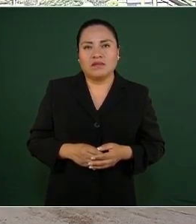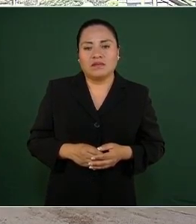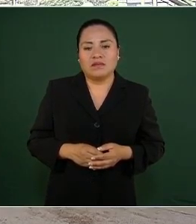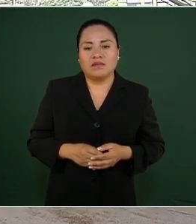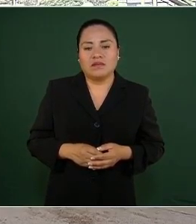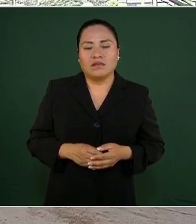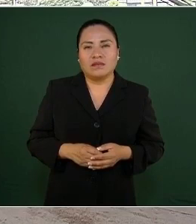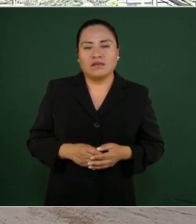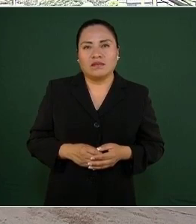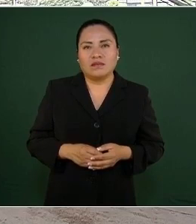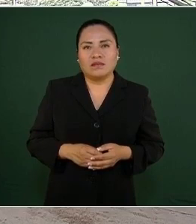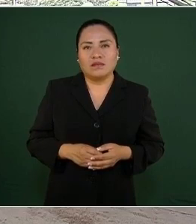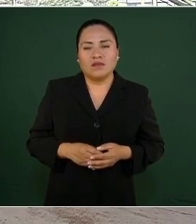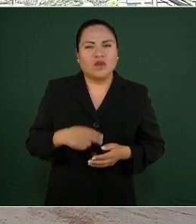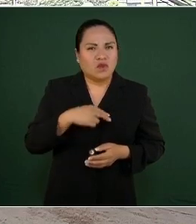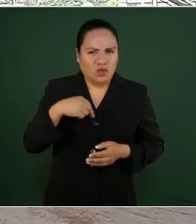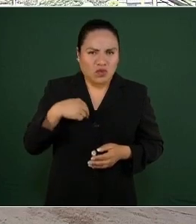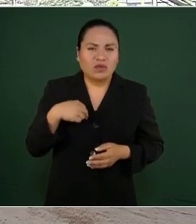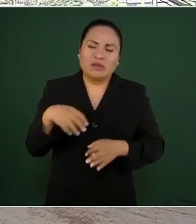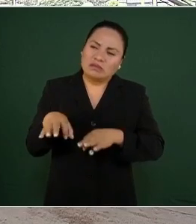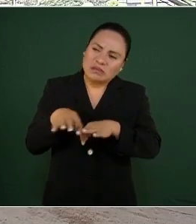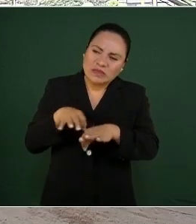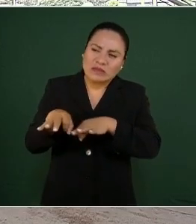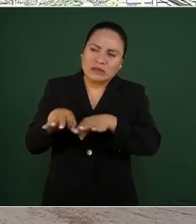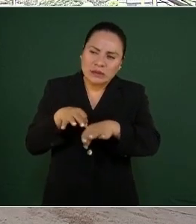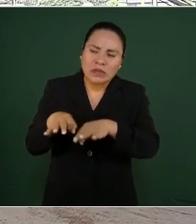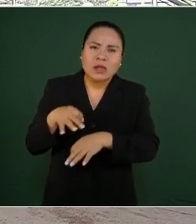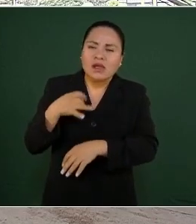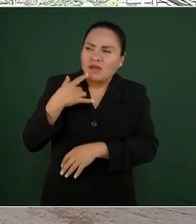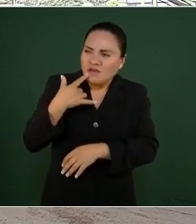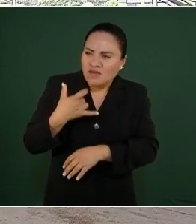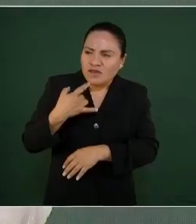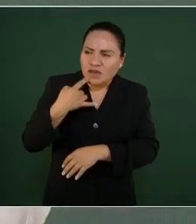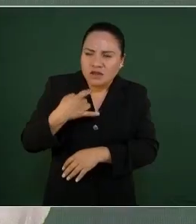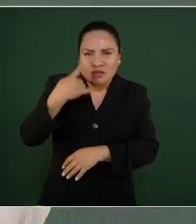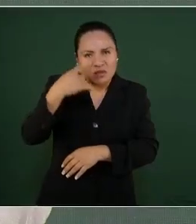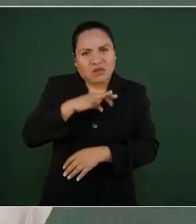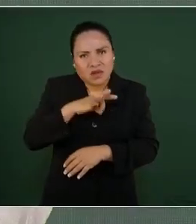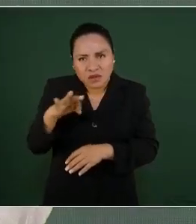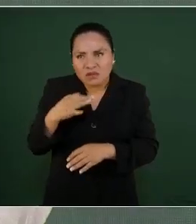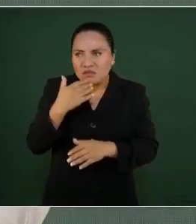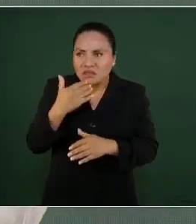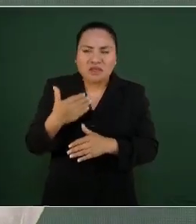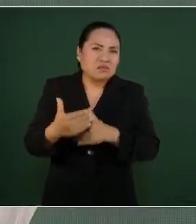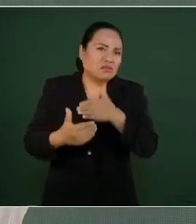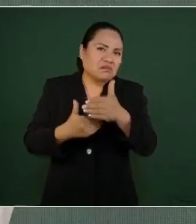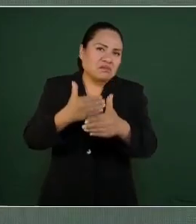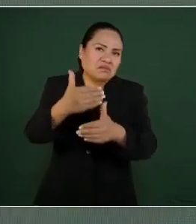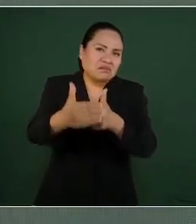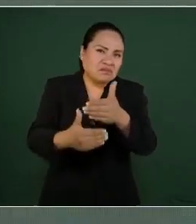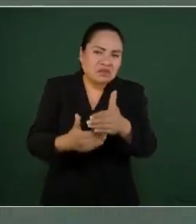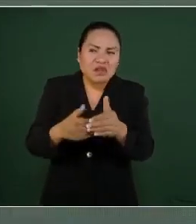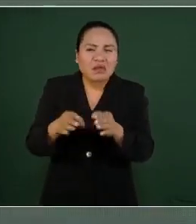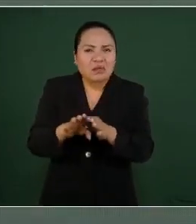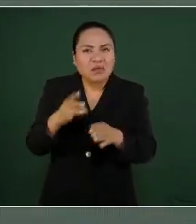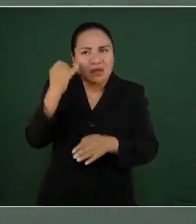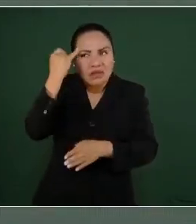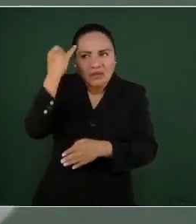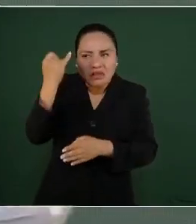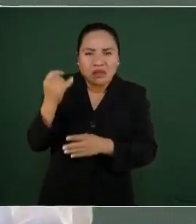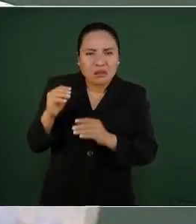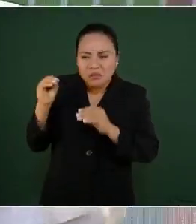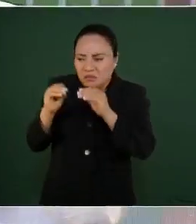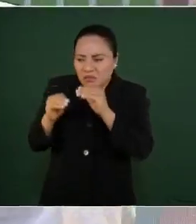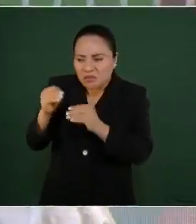entender, nosotros estamos haciendo un esfuerzo, nos ha funcionado nuestra estrategia y nos ha funcionado nuestra estrategia, les voy a